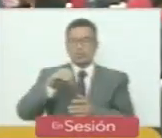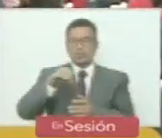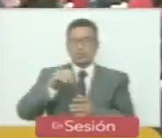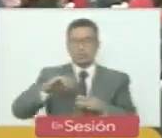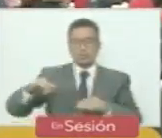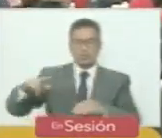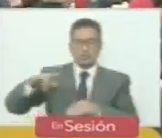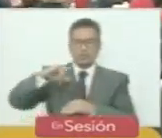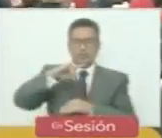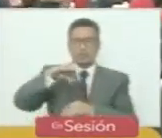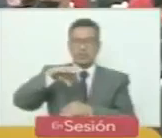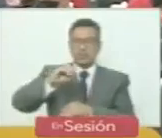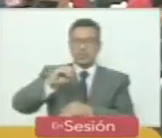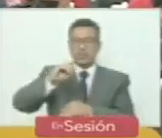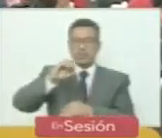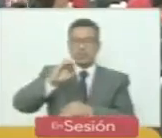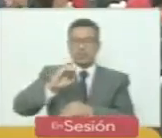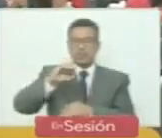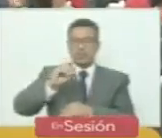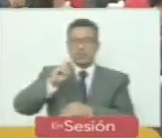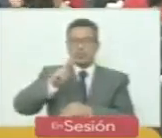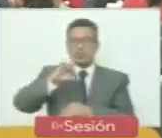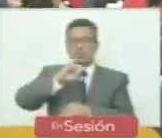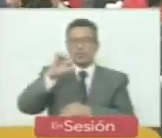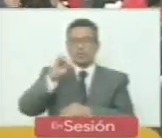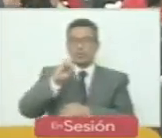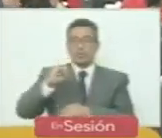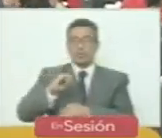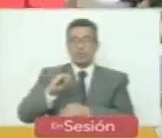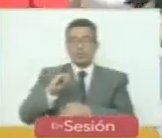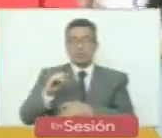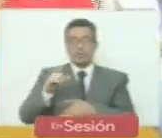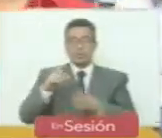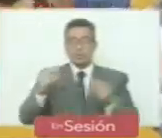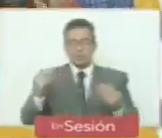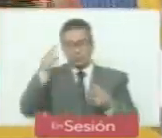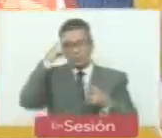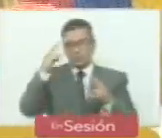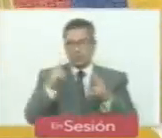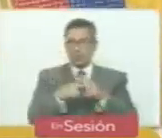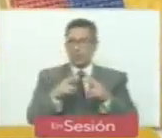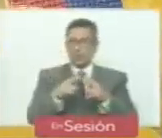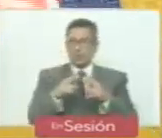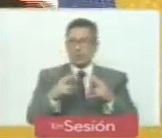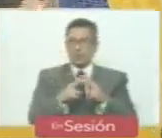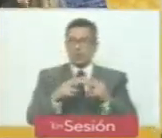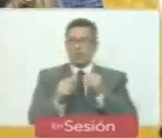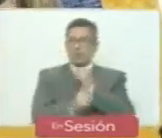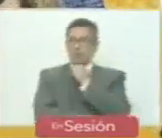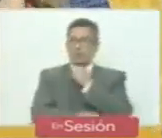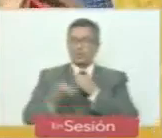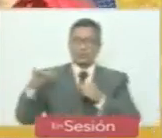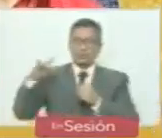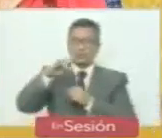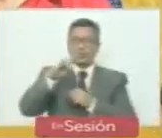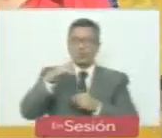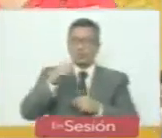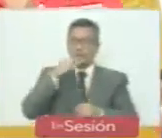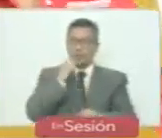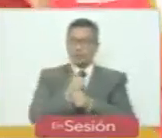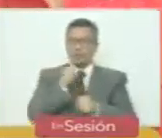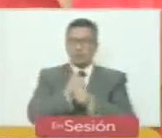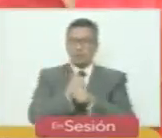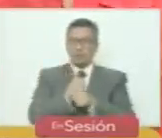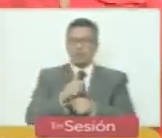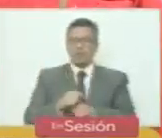empresa aeronáutica venezolana de aviación, nuestra solidaridad, nuestro reconocimiento por el tremendo esfuerzo en